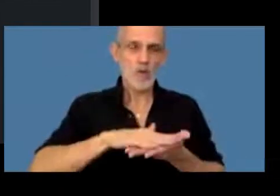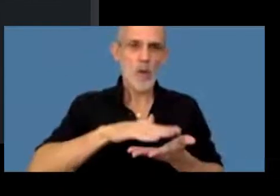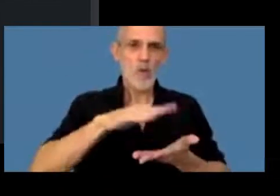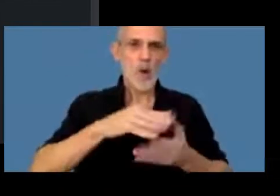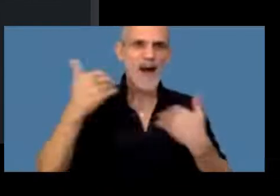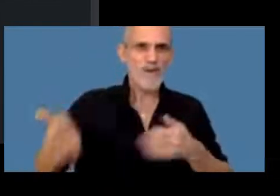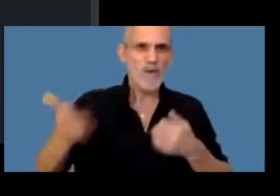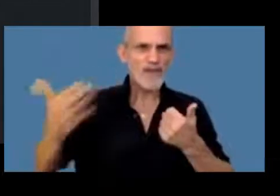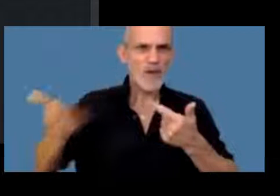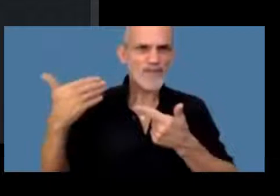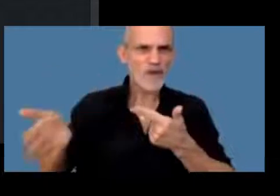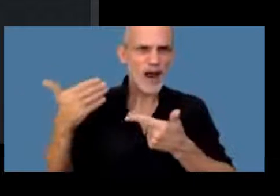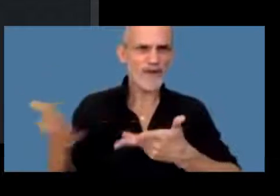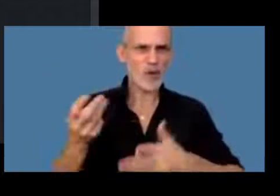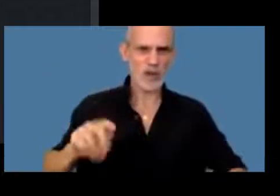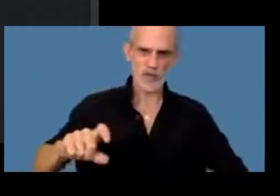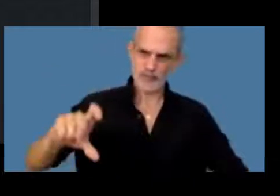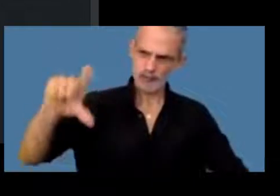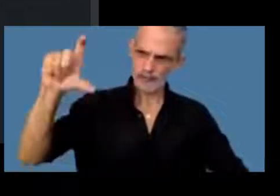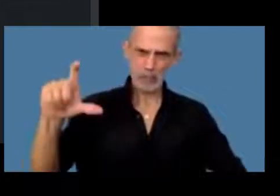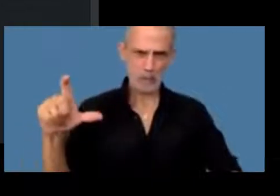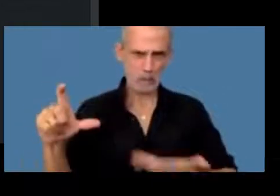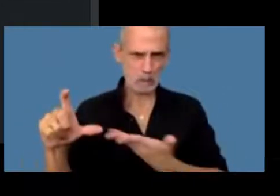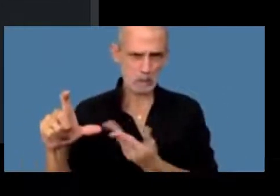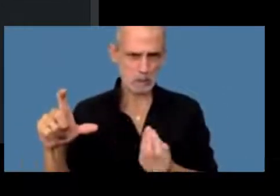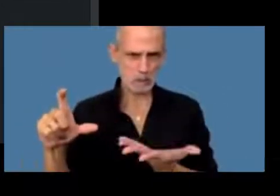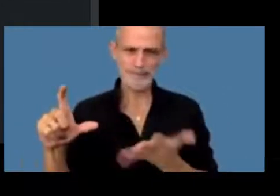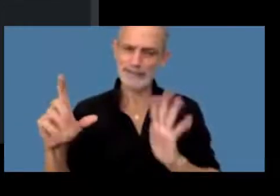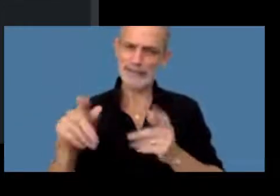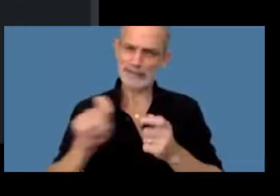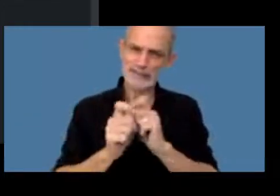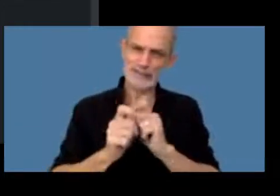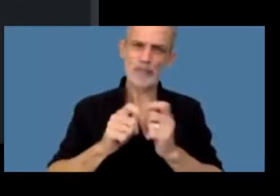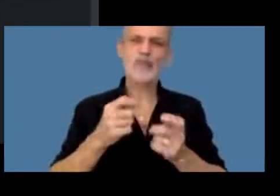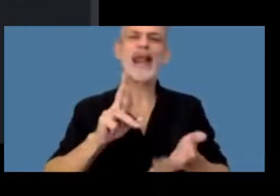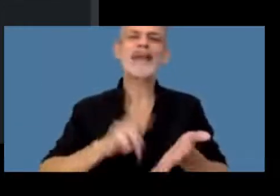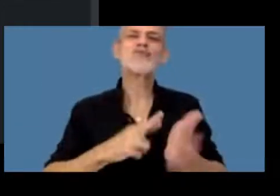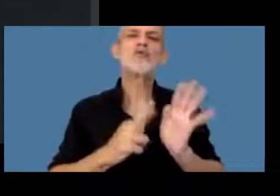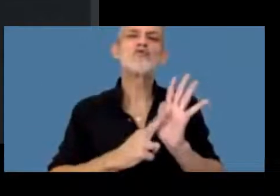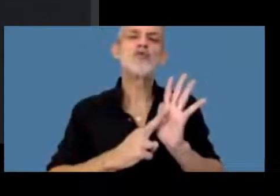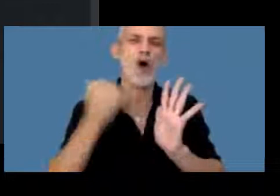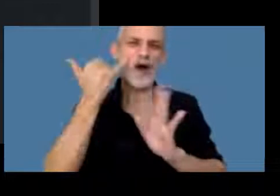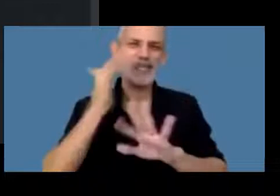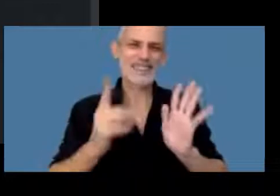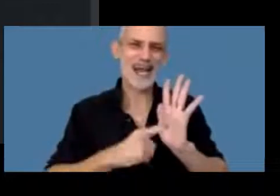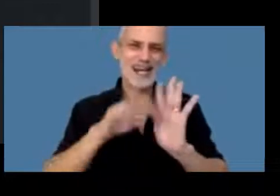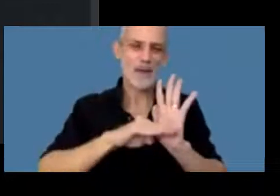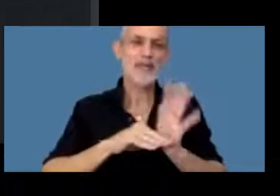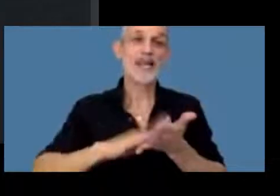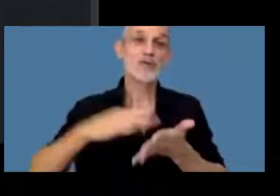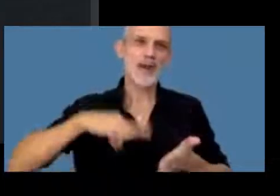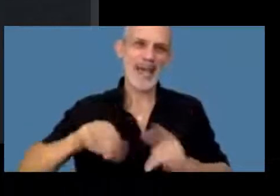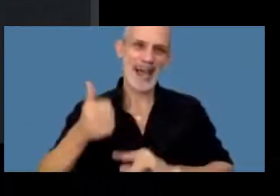sentido, digamos, ¿no? Por suerte esto lo corrigió ahora la resolución, digamos, reglamentaria de ganancias, ¿no? Esto